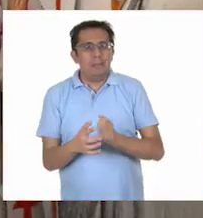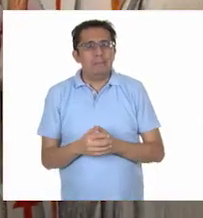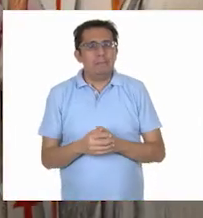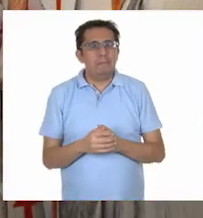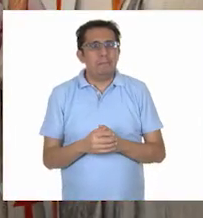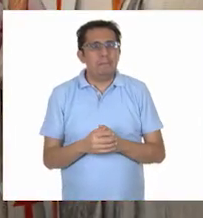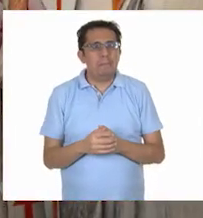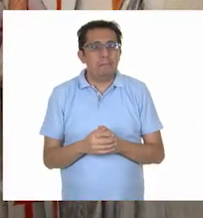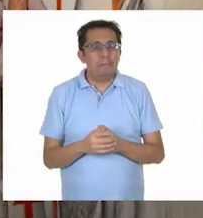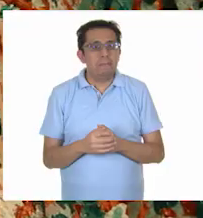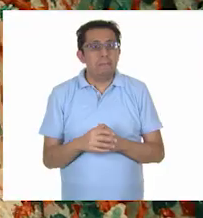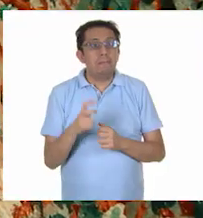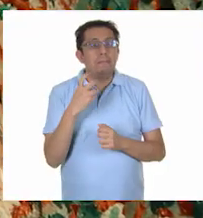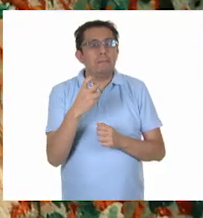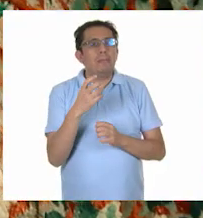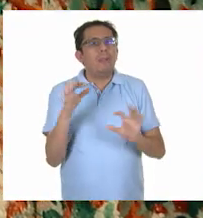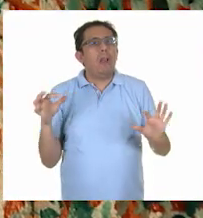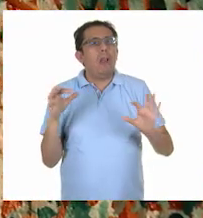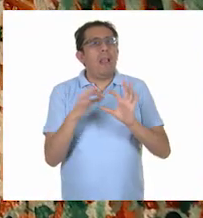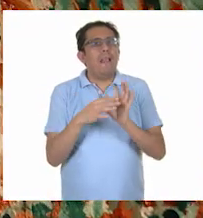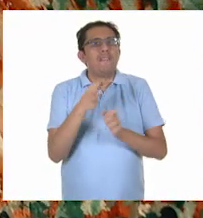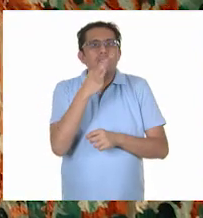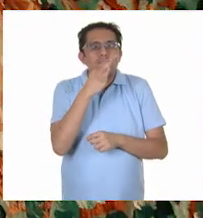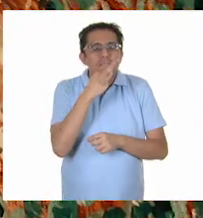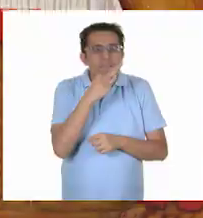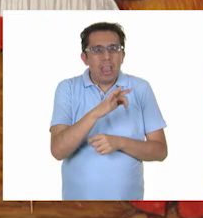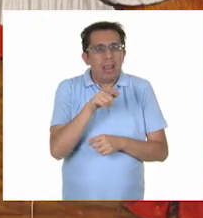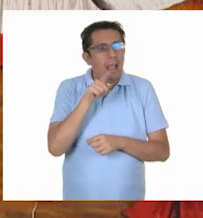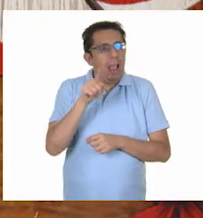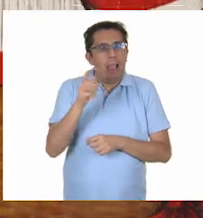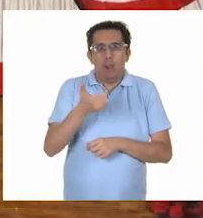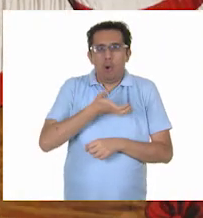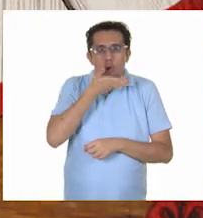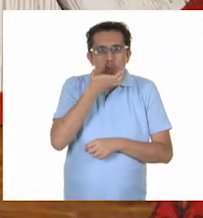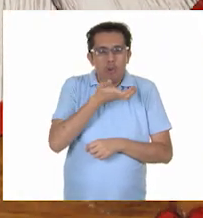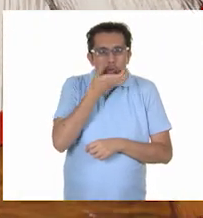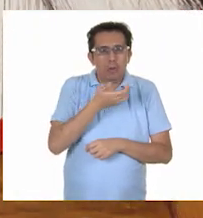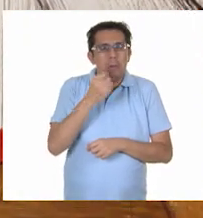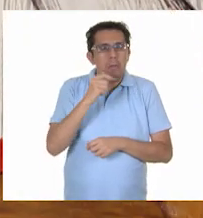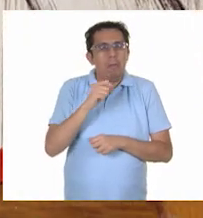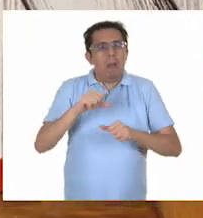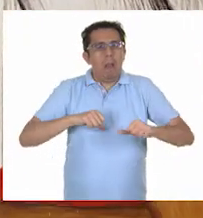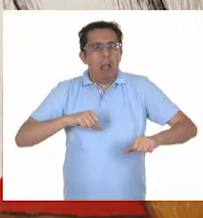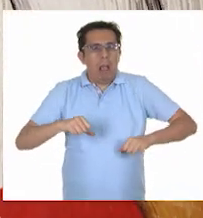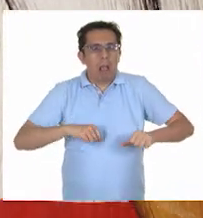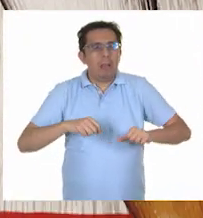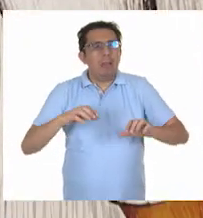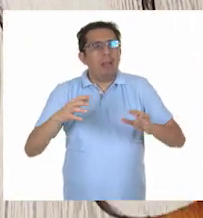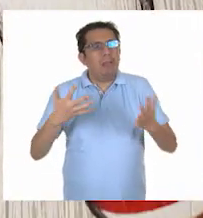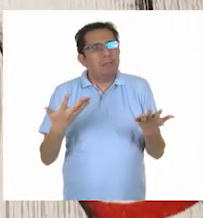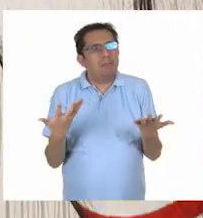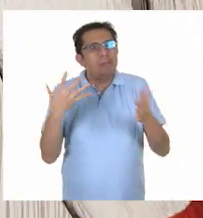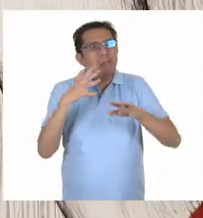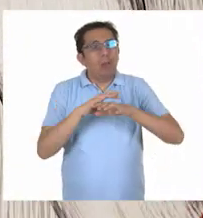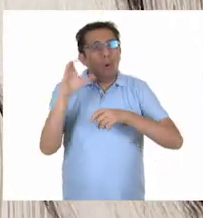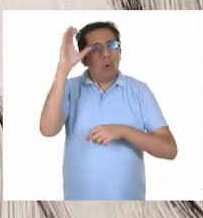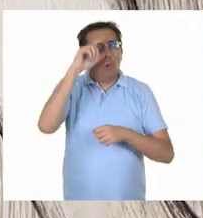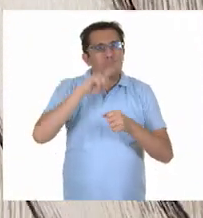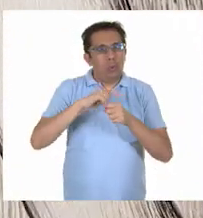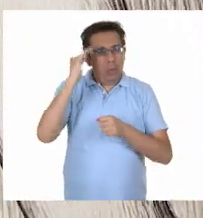y hacen referencia a fiestas patronales y ritos enriquecidos con la cultura indígena de Tlaxcala.